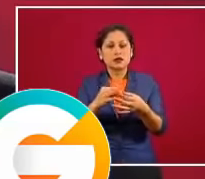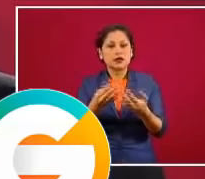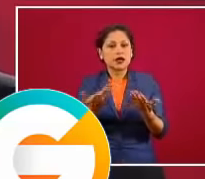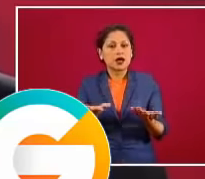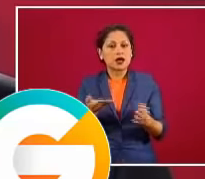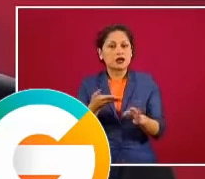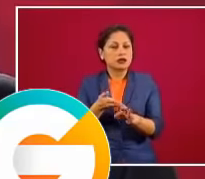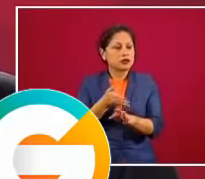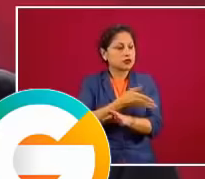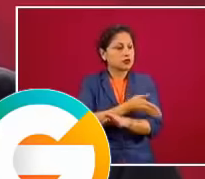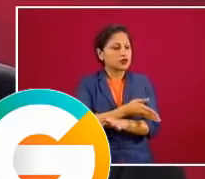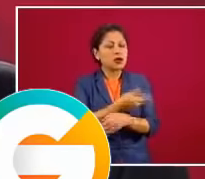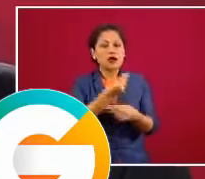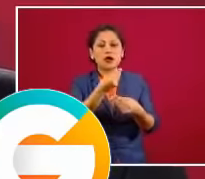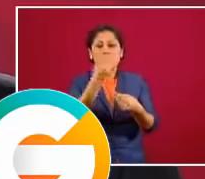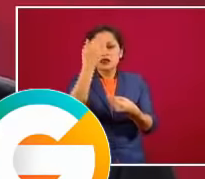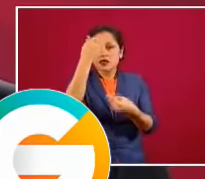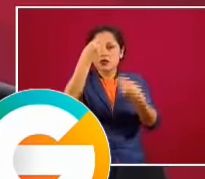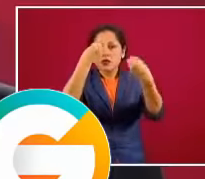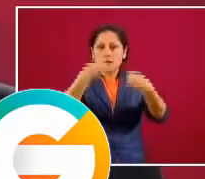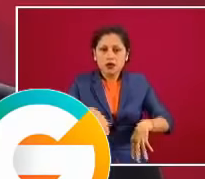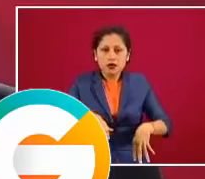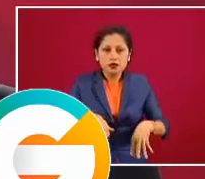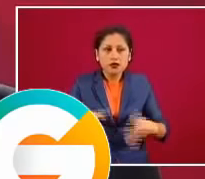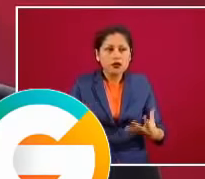lo que se ha perdido.